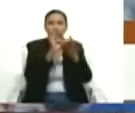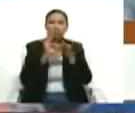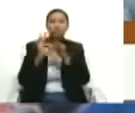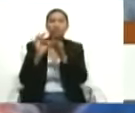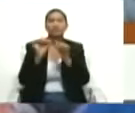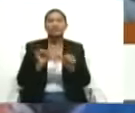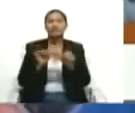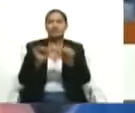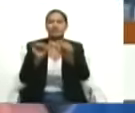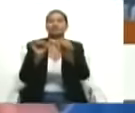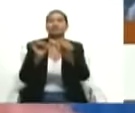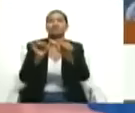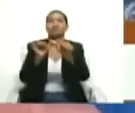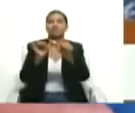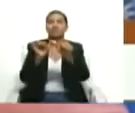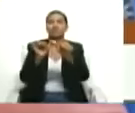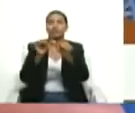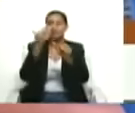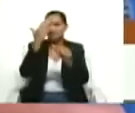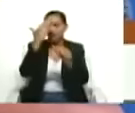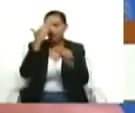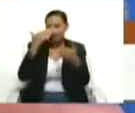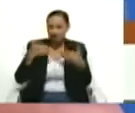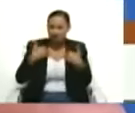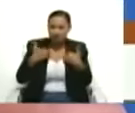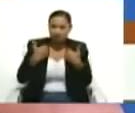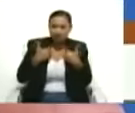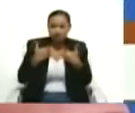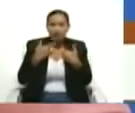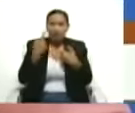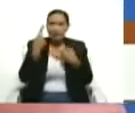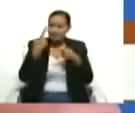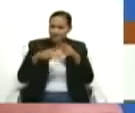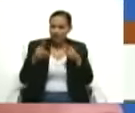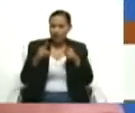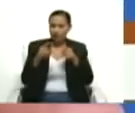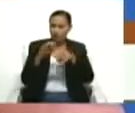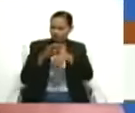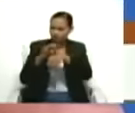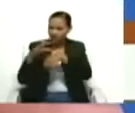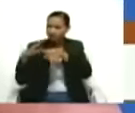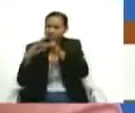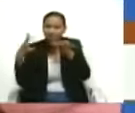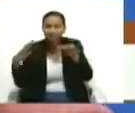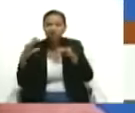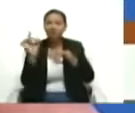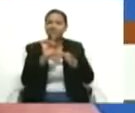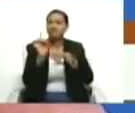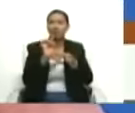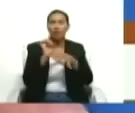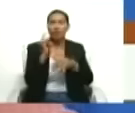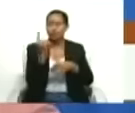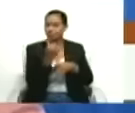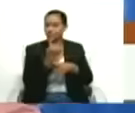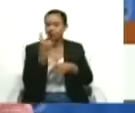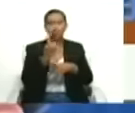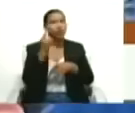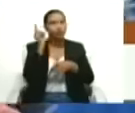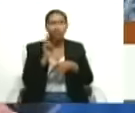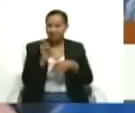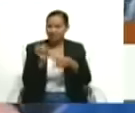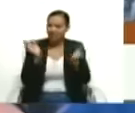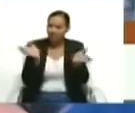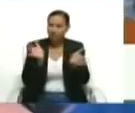su sufrir, no dejarlo en la soledad. O como le dijo el nuevo presidente